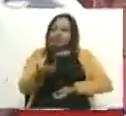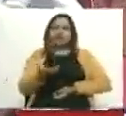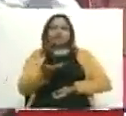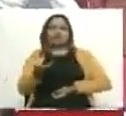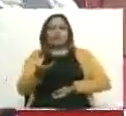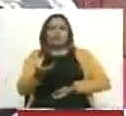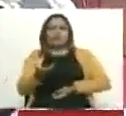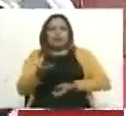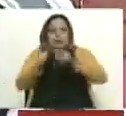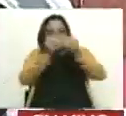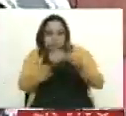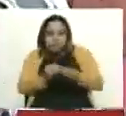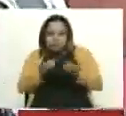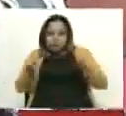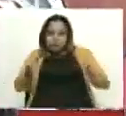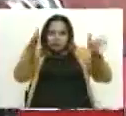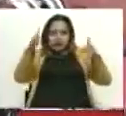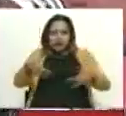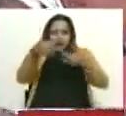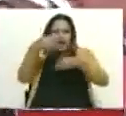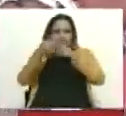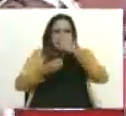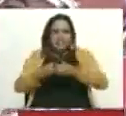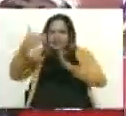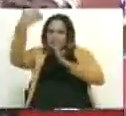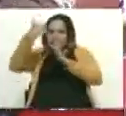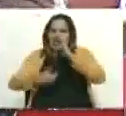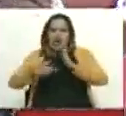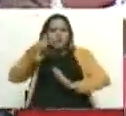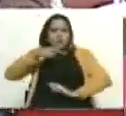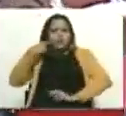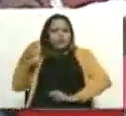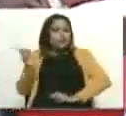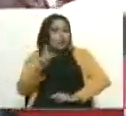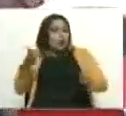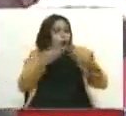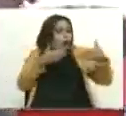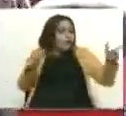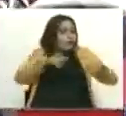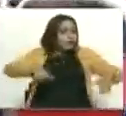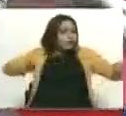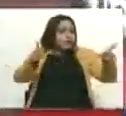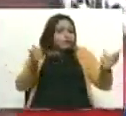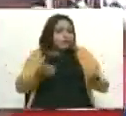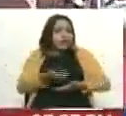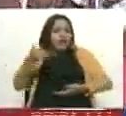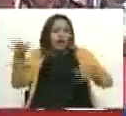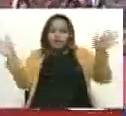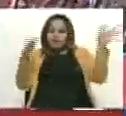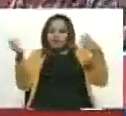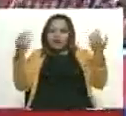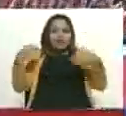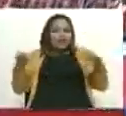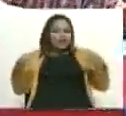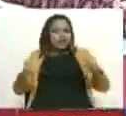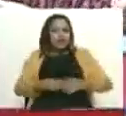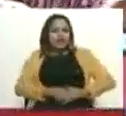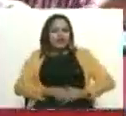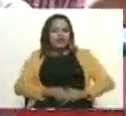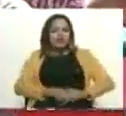en el diseño del polideportivo, que había que poner una pared allí, y el pueblo decía que no, que fuera lo más abierto posible, que tuviera ventilación natural, que tuviera